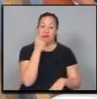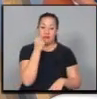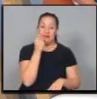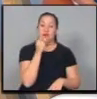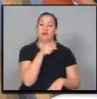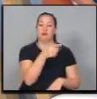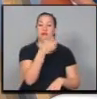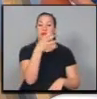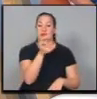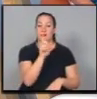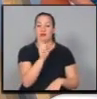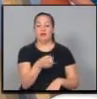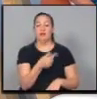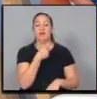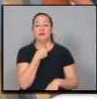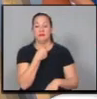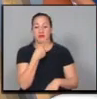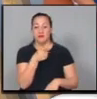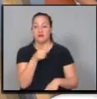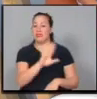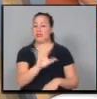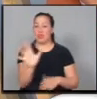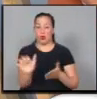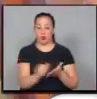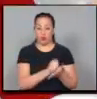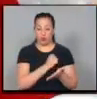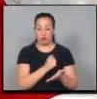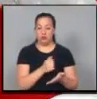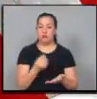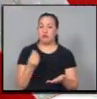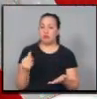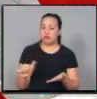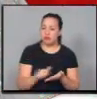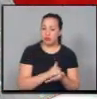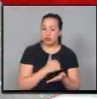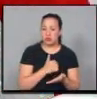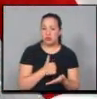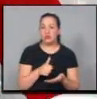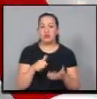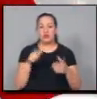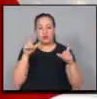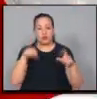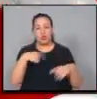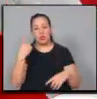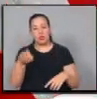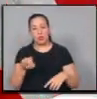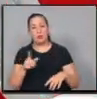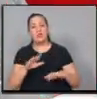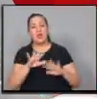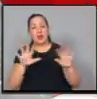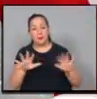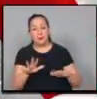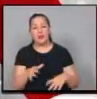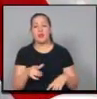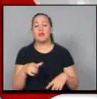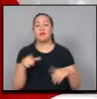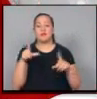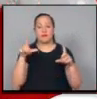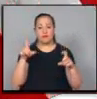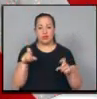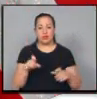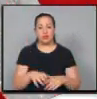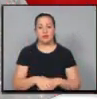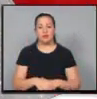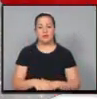Que igual les quiero decir algo, él la borró ahora. ¿Cómo que la borró? No. Esta foto. ¿Se arrepintió? Esta foto, estoy hablando. Ella qué puso, feo